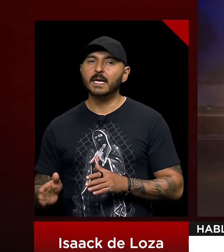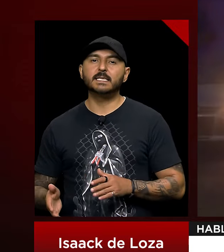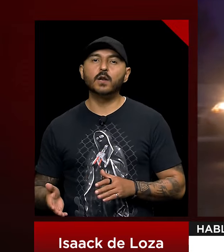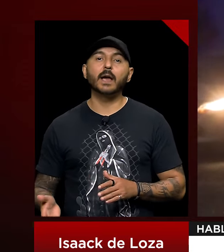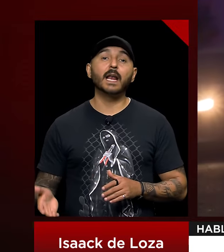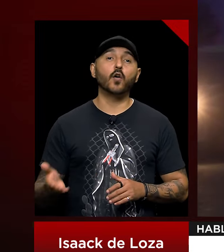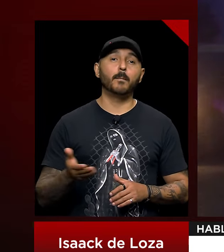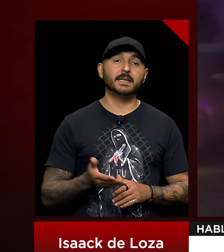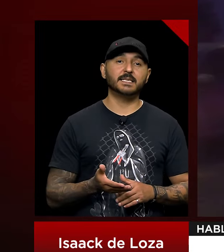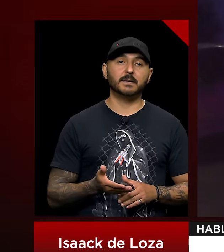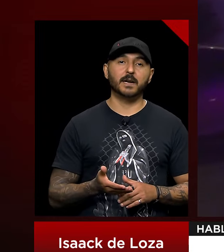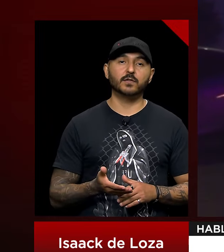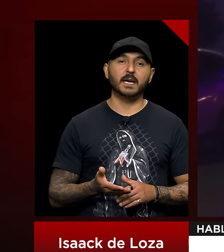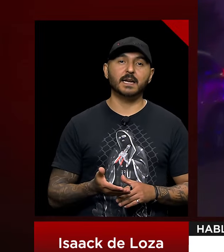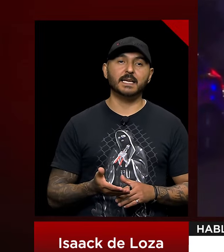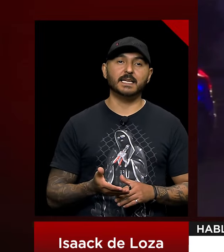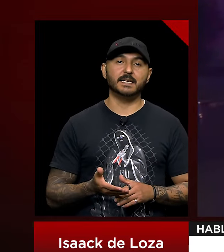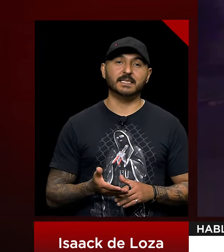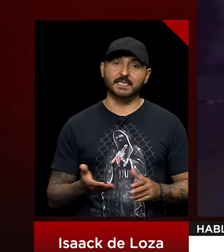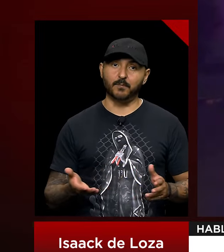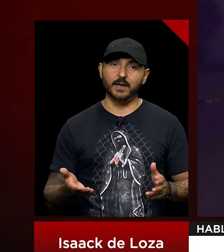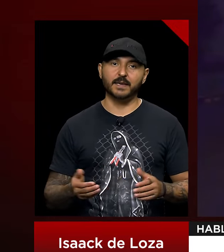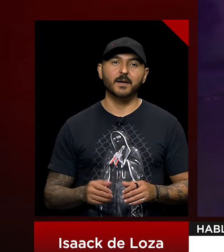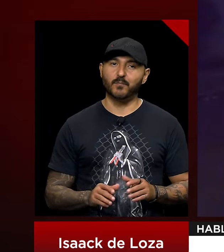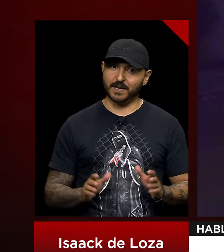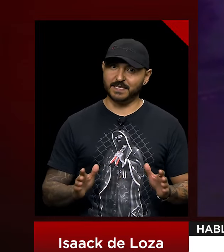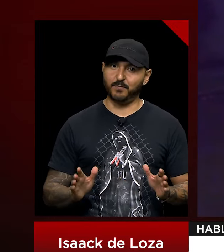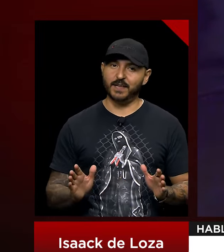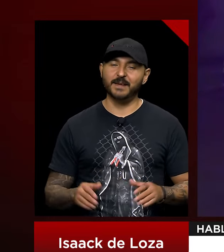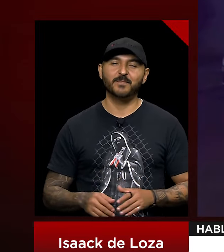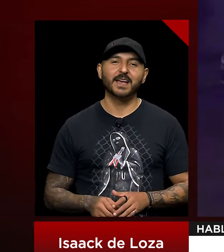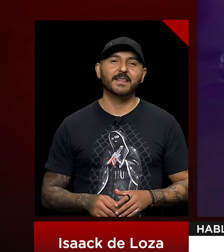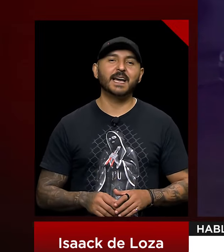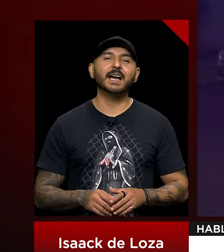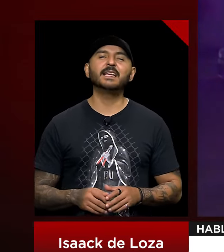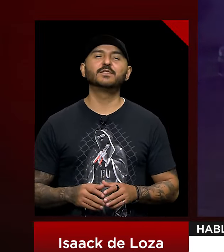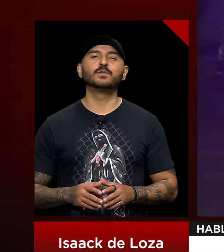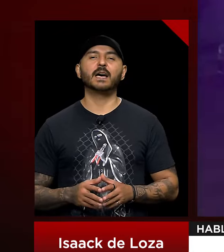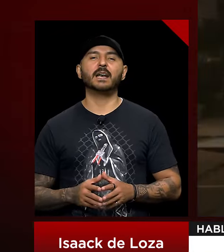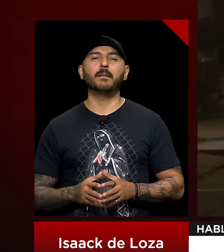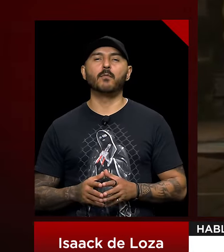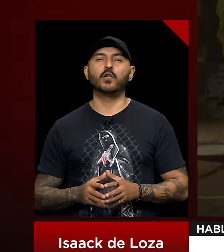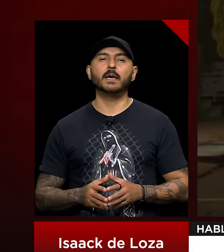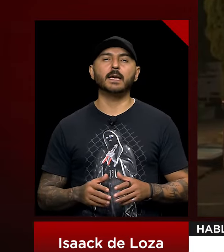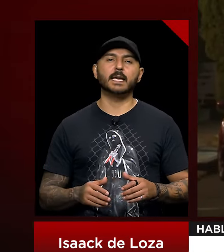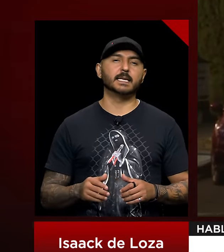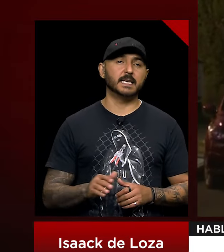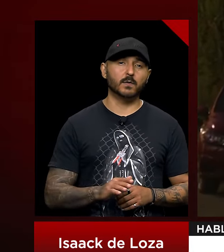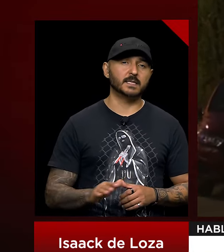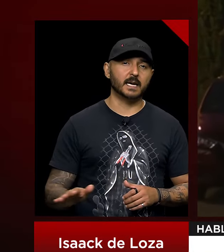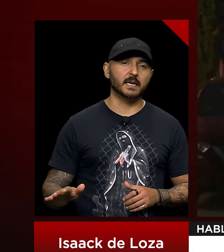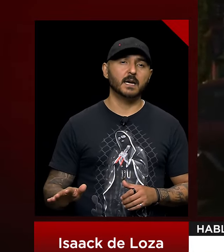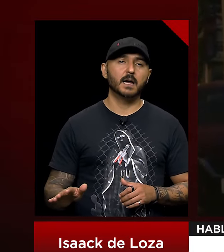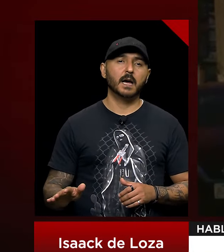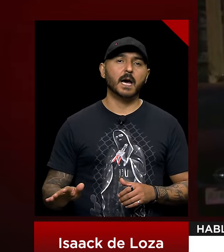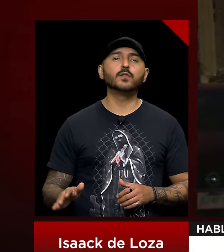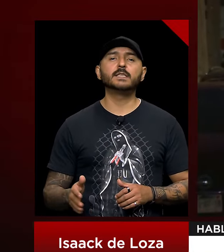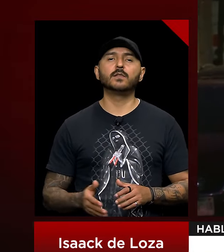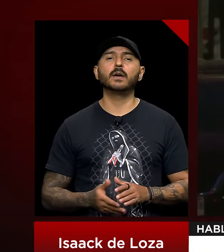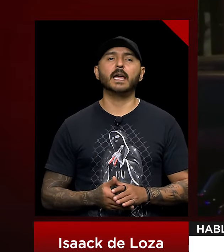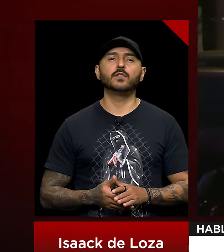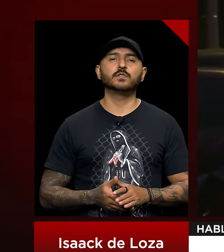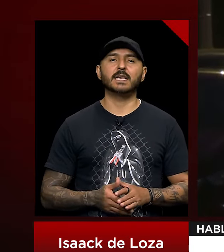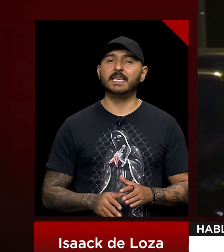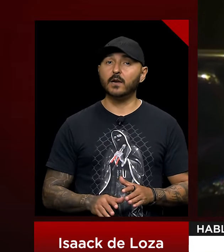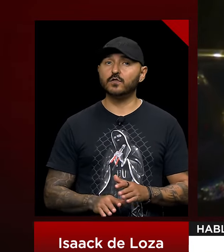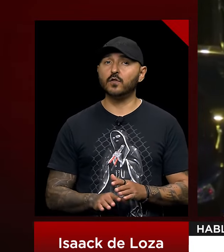ocurrió, sino que el combate se va a notar y, si se puede, porque se puede, dejar de insultar la memoria de quienes ya no están,